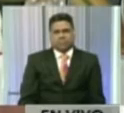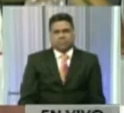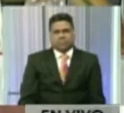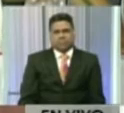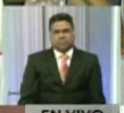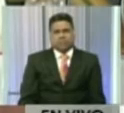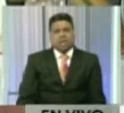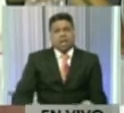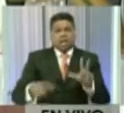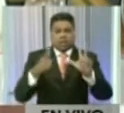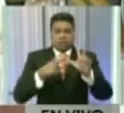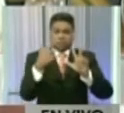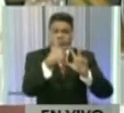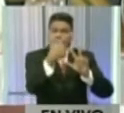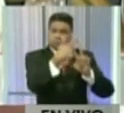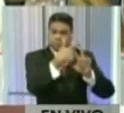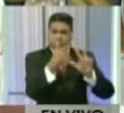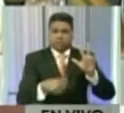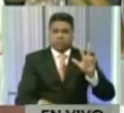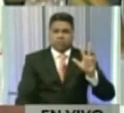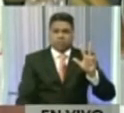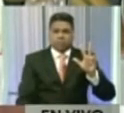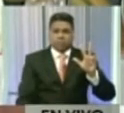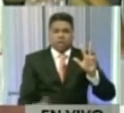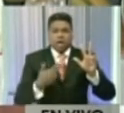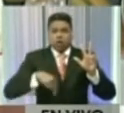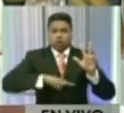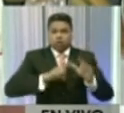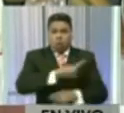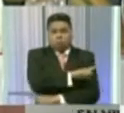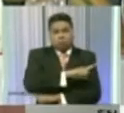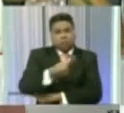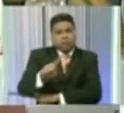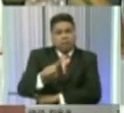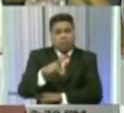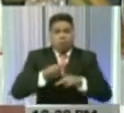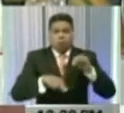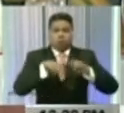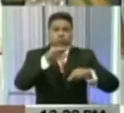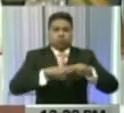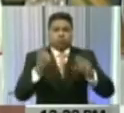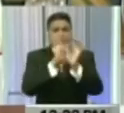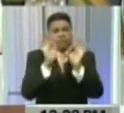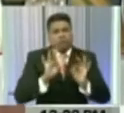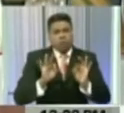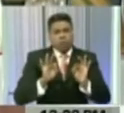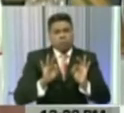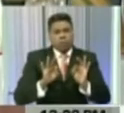Y el tercer elemento es que estamos obligados a construir un modelo económico productivo.